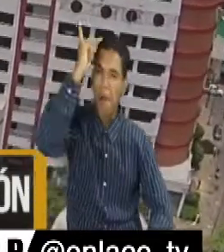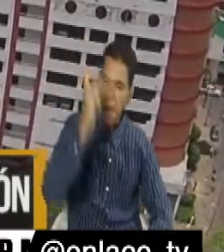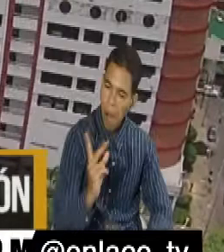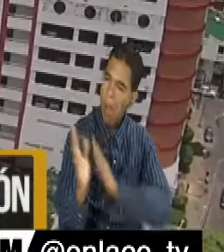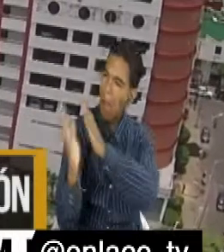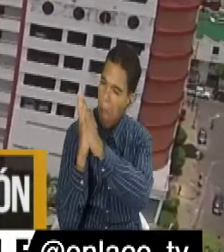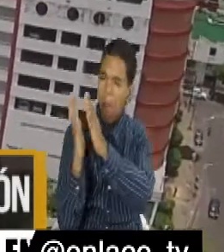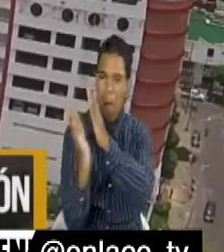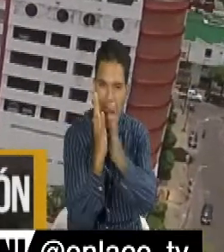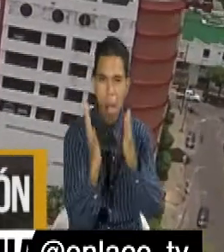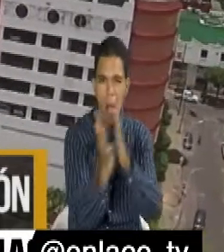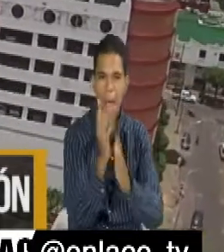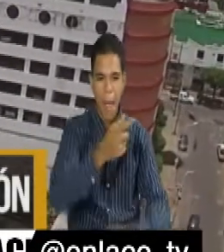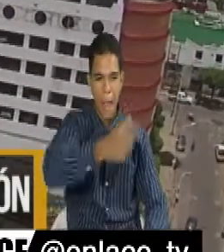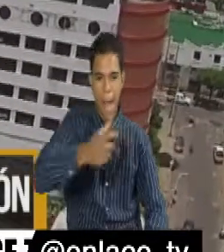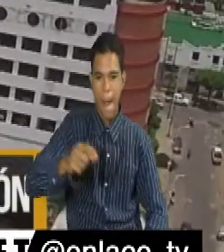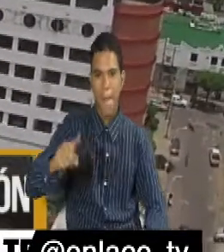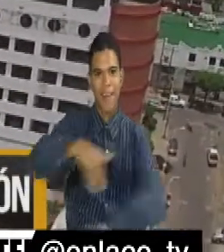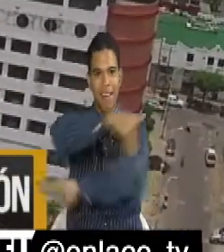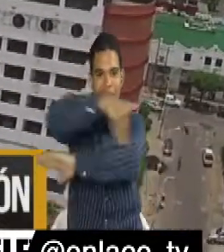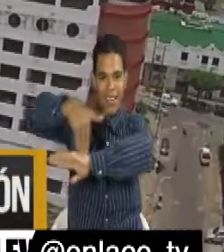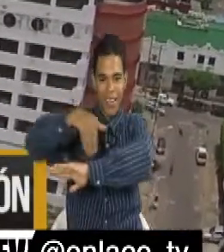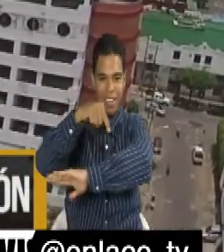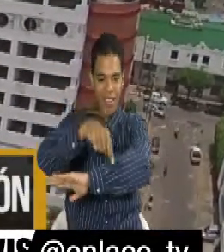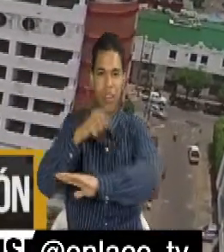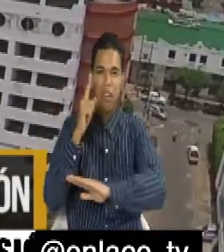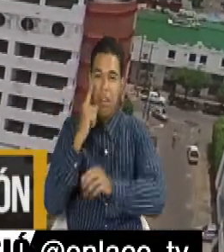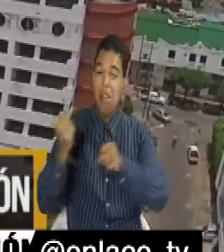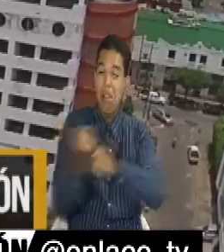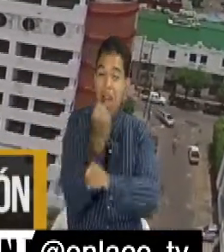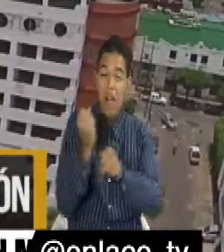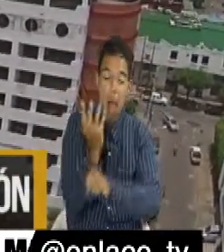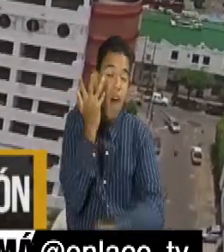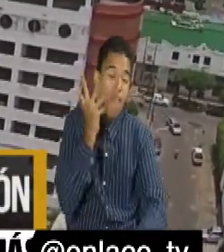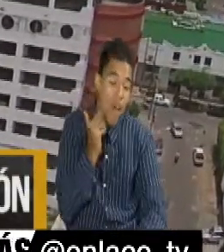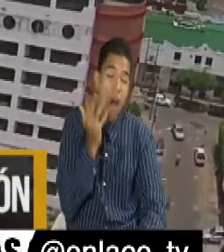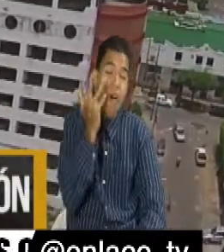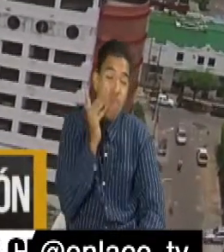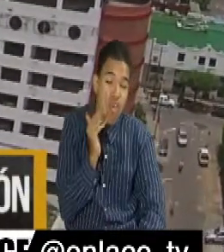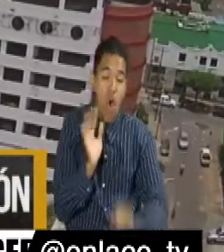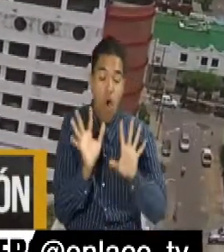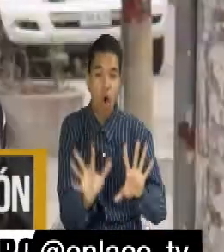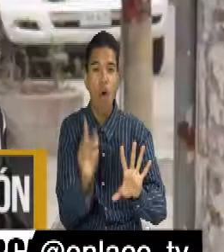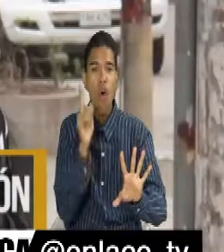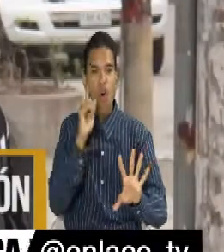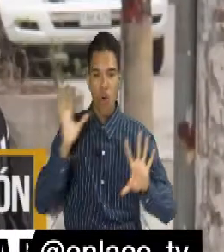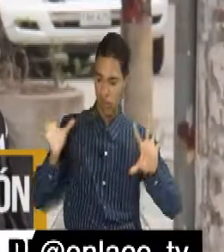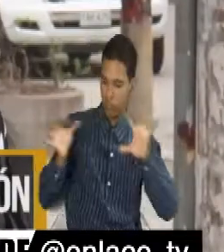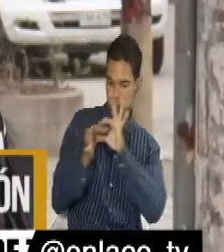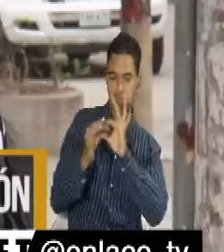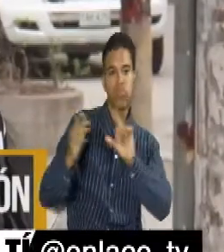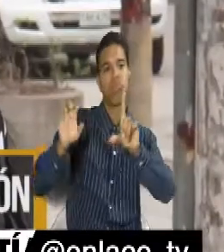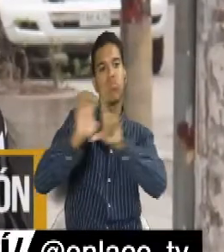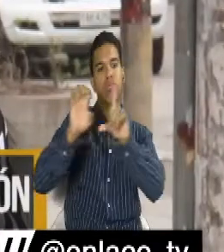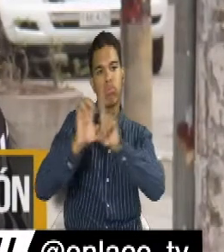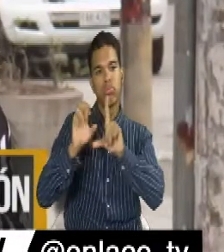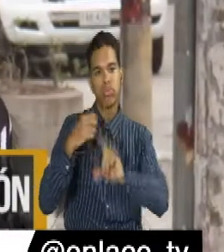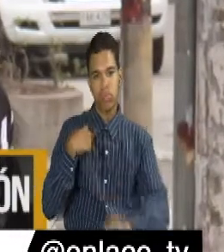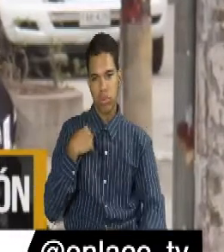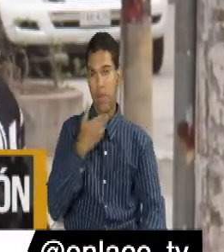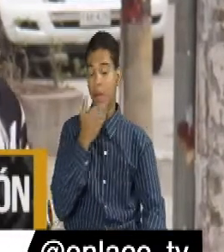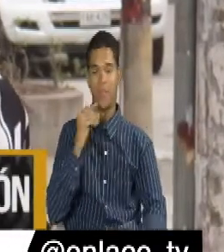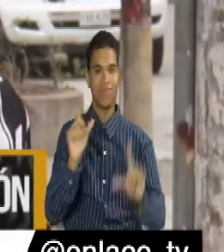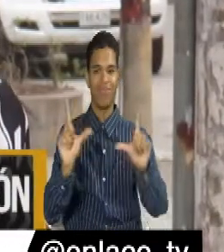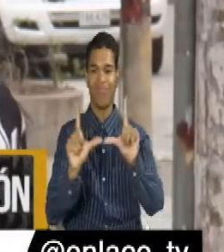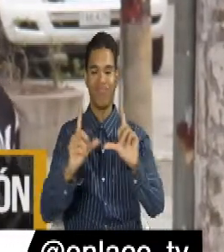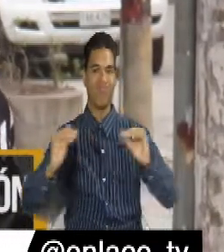como las personas que están en la calle viviendo el día a día, pero para eso nos asociamos con Enlace, que para nosotros es el mejor canal de la región,